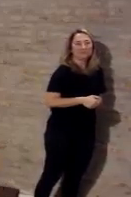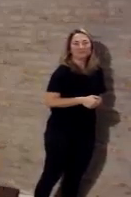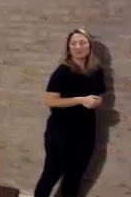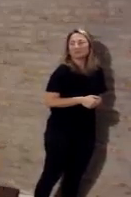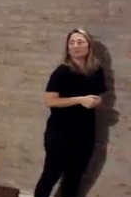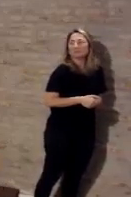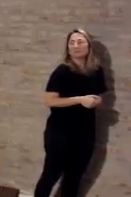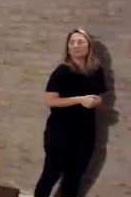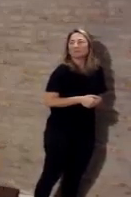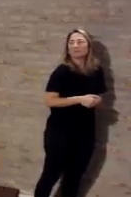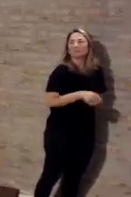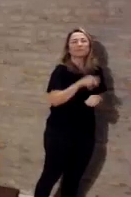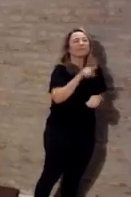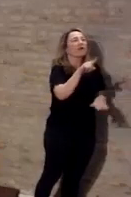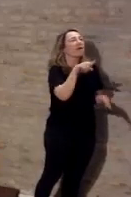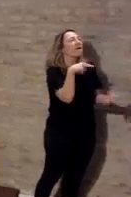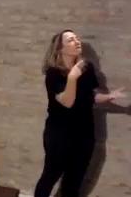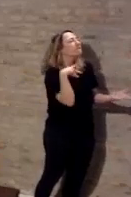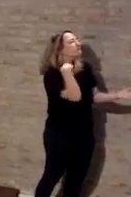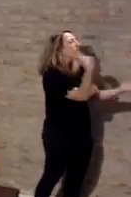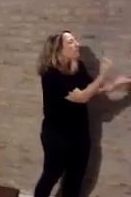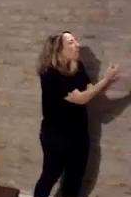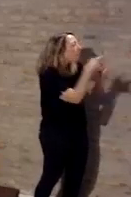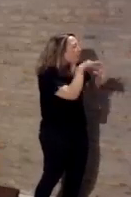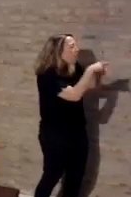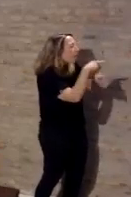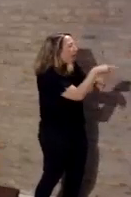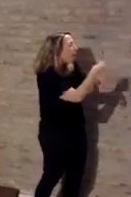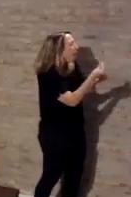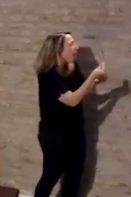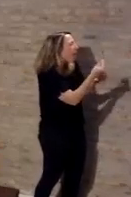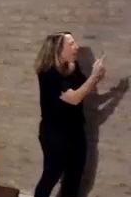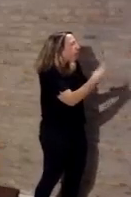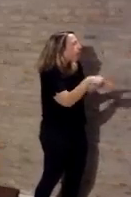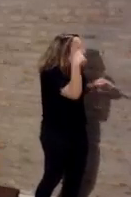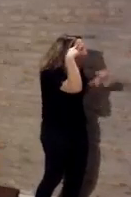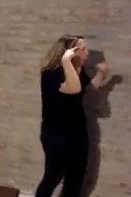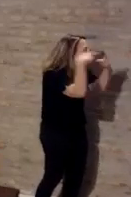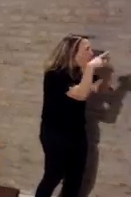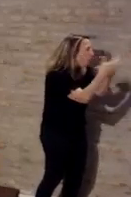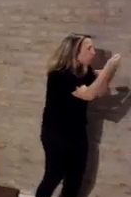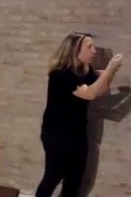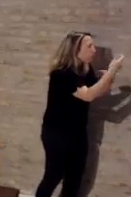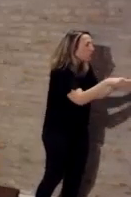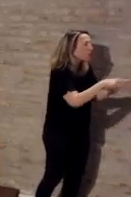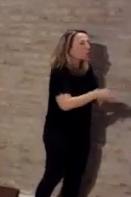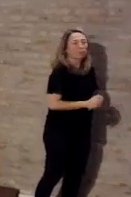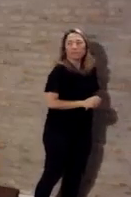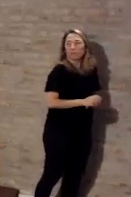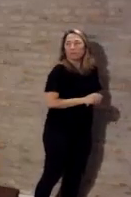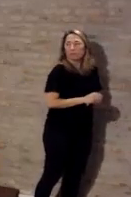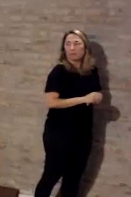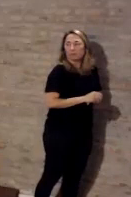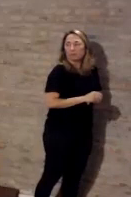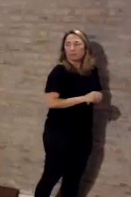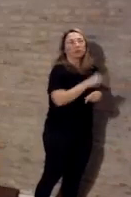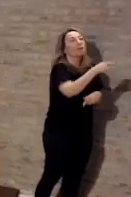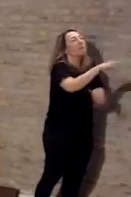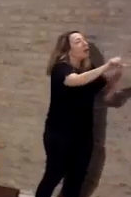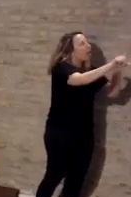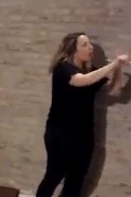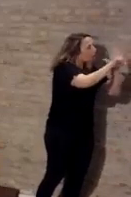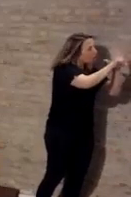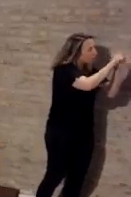y para y Noe para qué vos querés tener un cargo político tener una